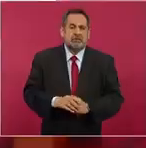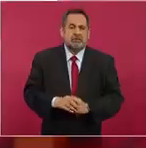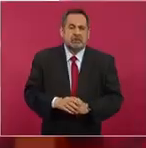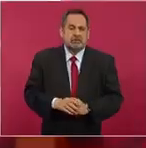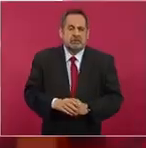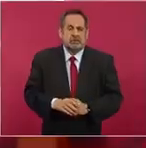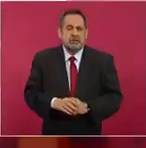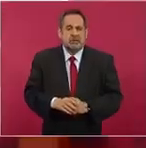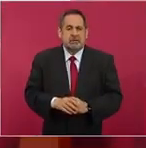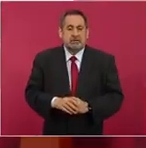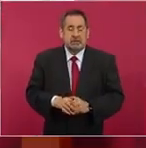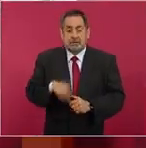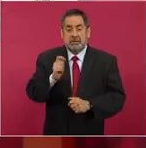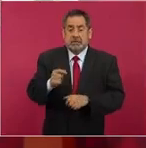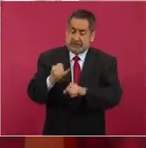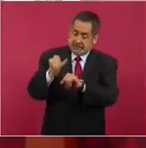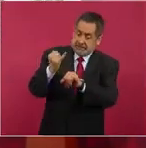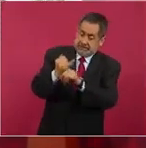Lo de las redes sociales